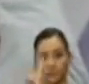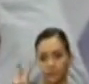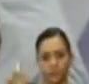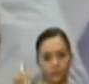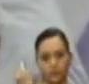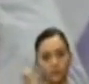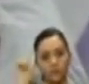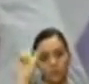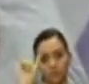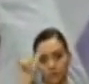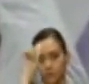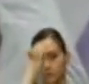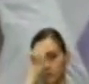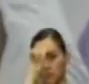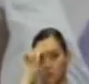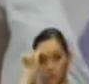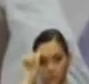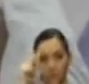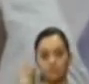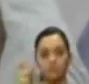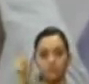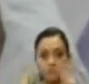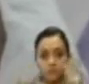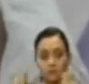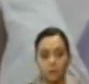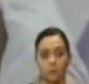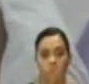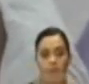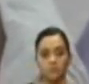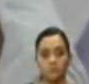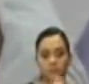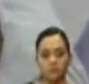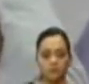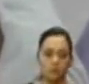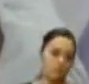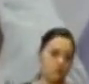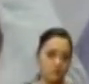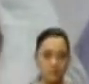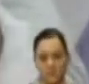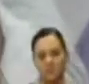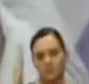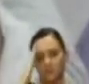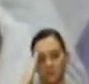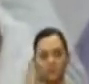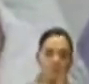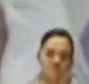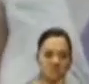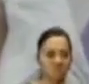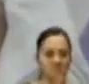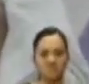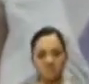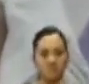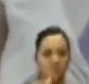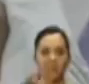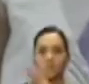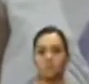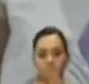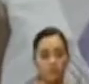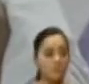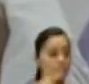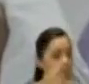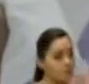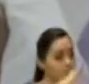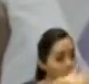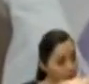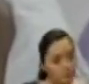comuneros capacitados, buenas lanchas seguras. Entonces ustedes se pueden quedar en el parque histórico, visitar el parque histórico y coger la siguiente lancha o dos lanchas